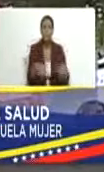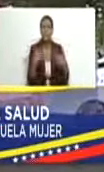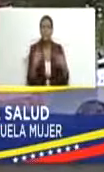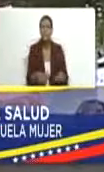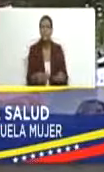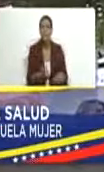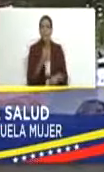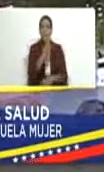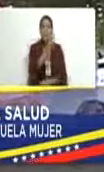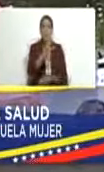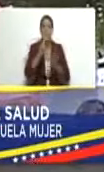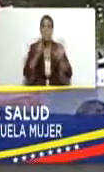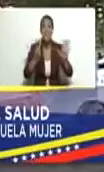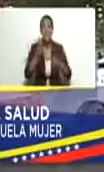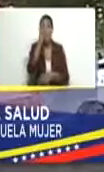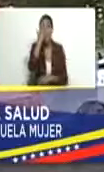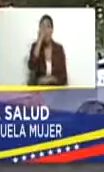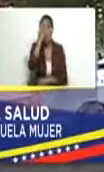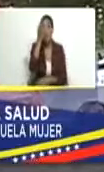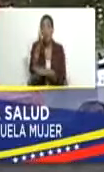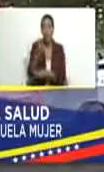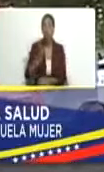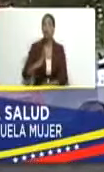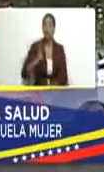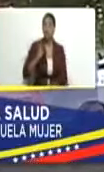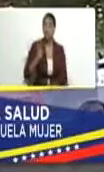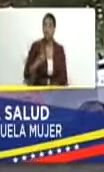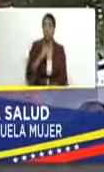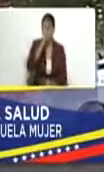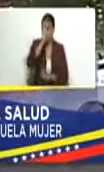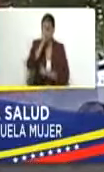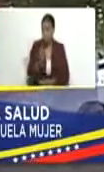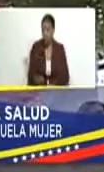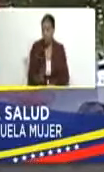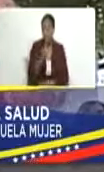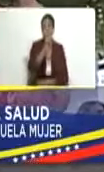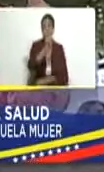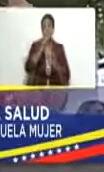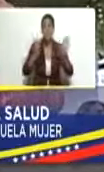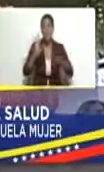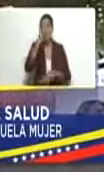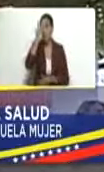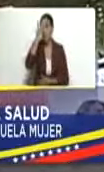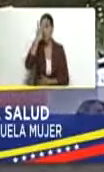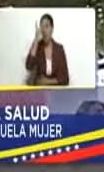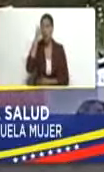Y el 27 de febrero fuimos al acto conmemorativo el 27 de febrero.